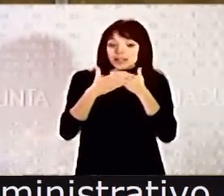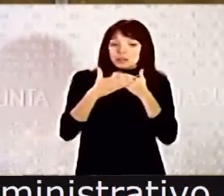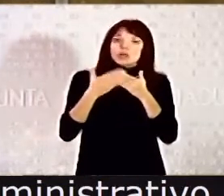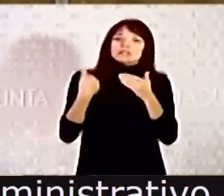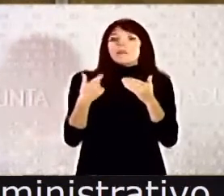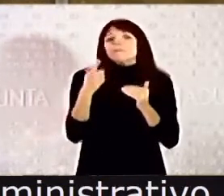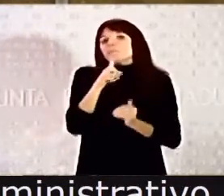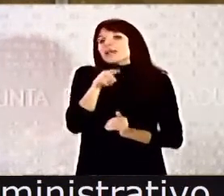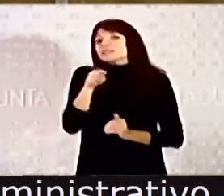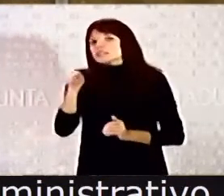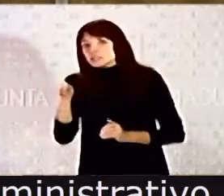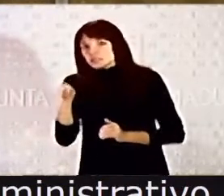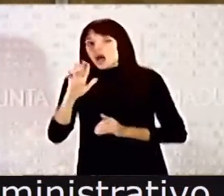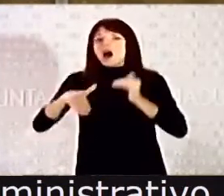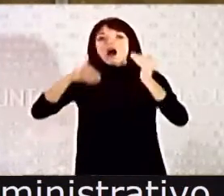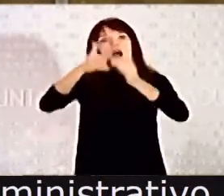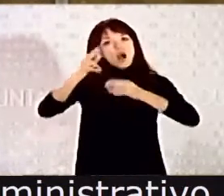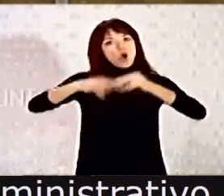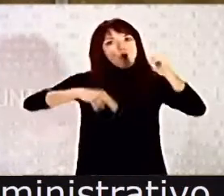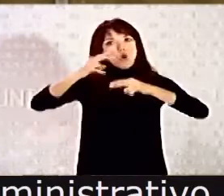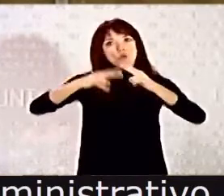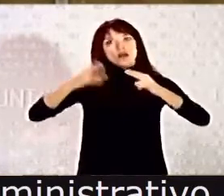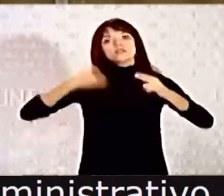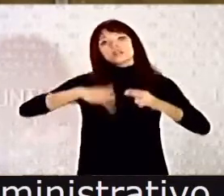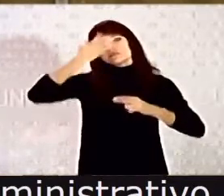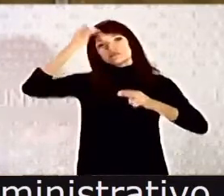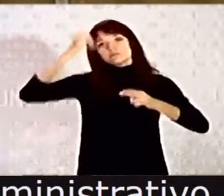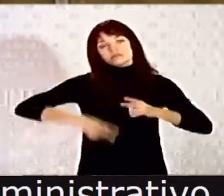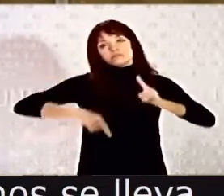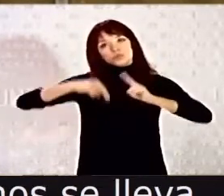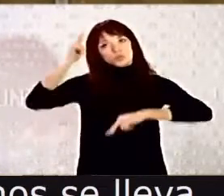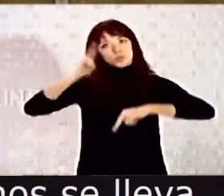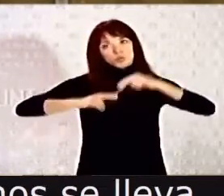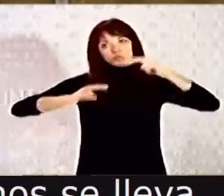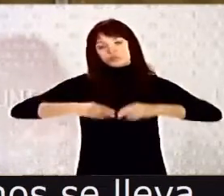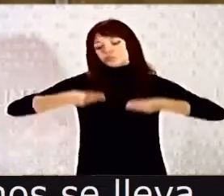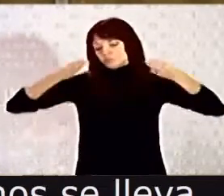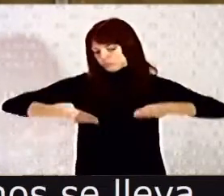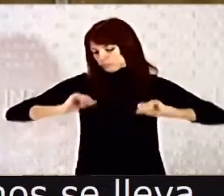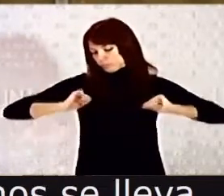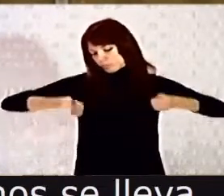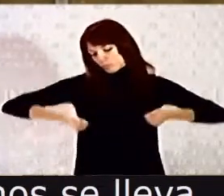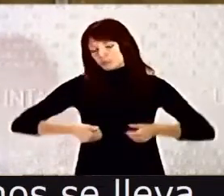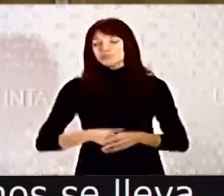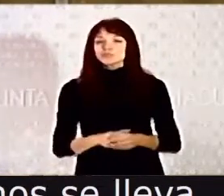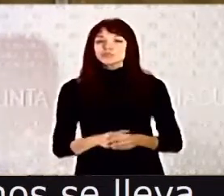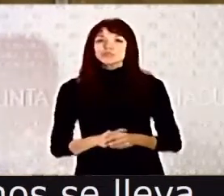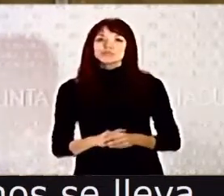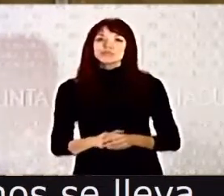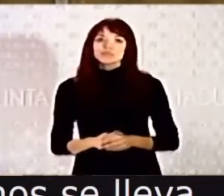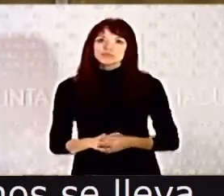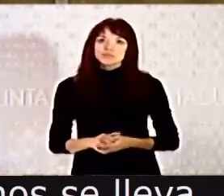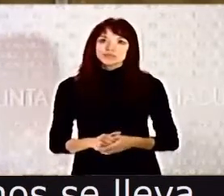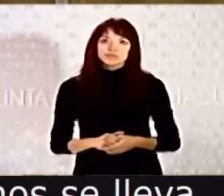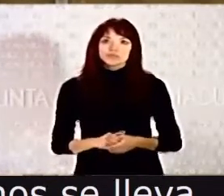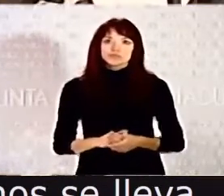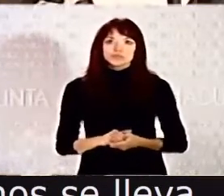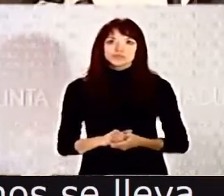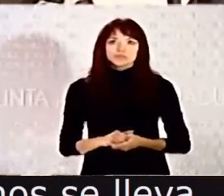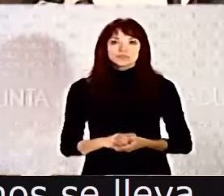se lleva hasta que la obra ya pueda empezar a ejecutarse propiamente dicho, ¿no?